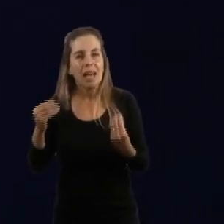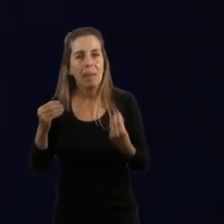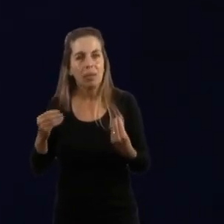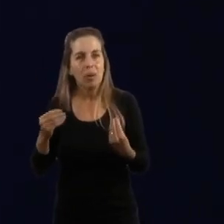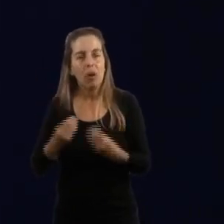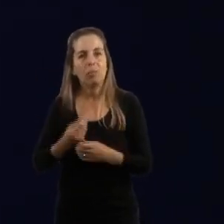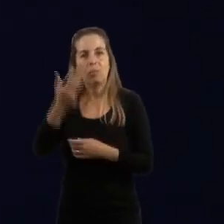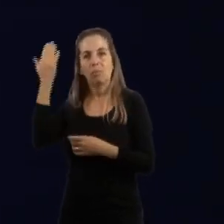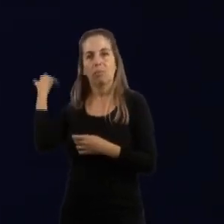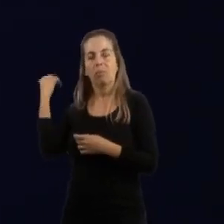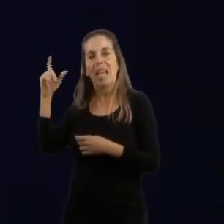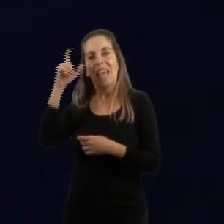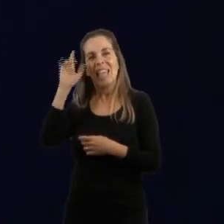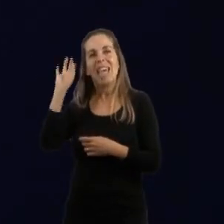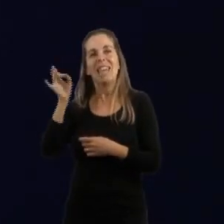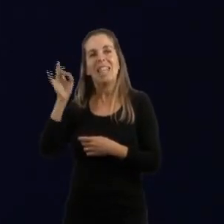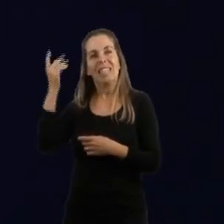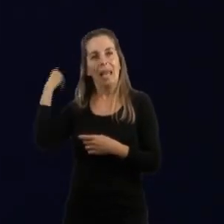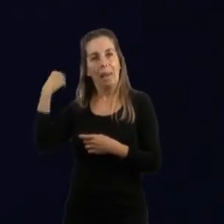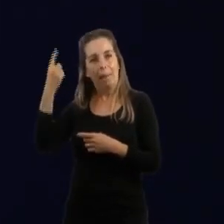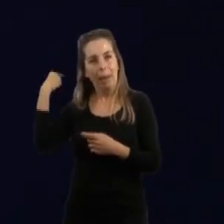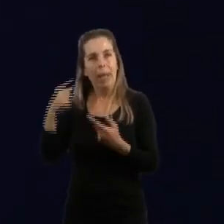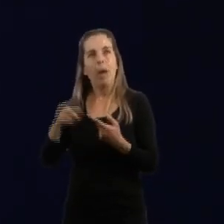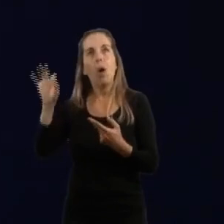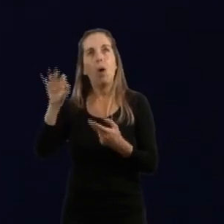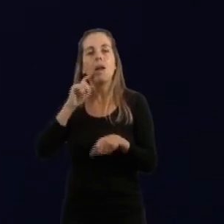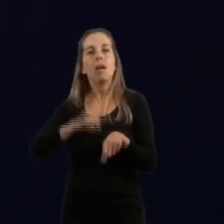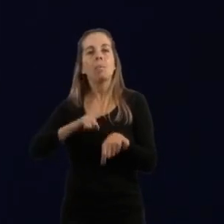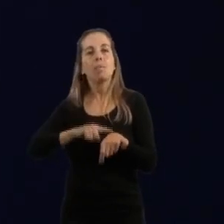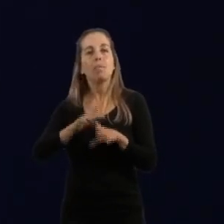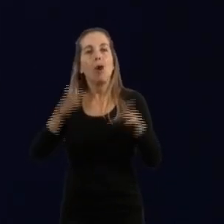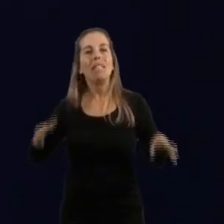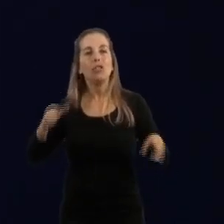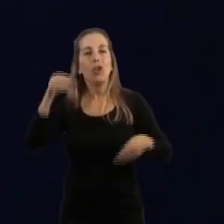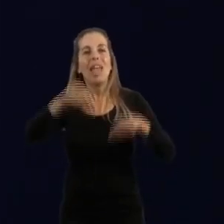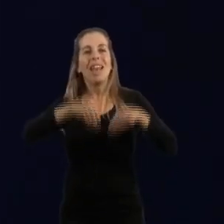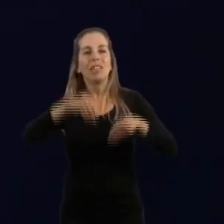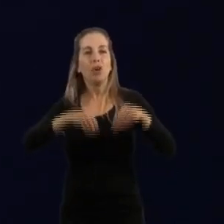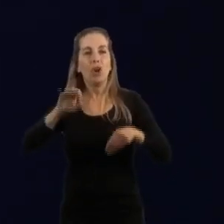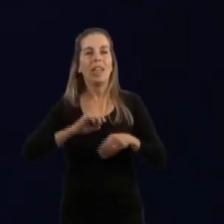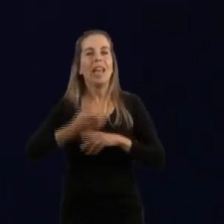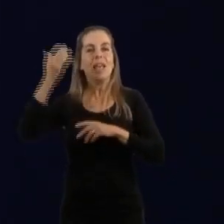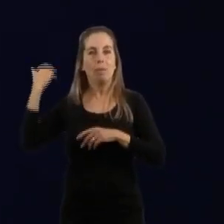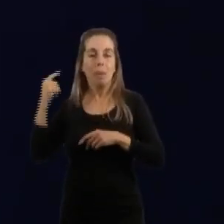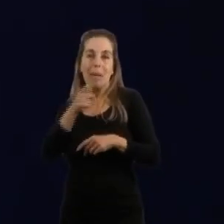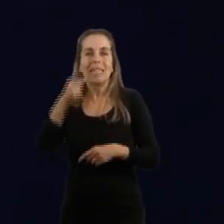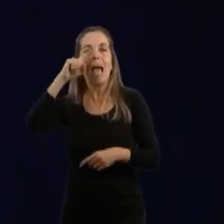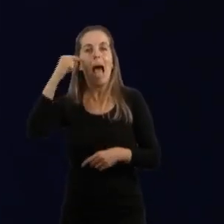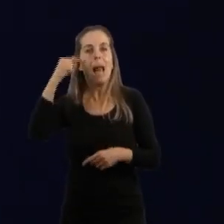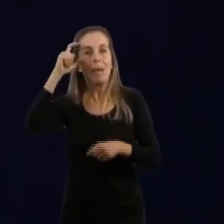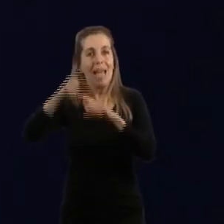de diciembre o qué es lo que pasó en realidad en las elecciones del año pasado, sin entender que,